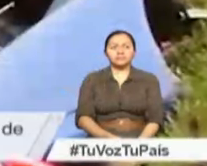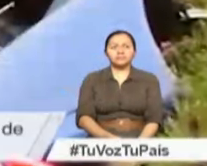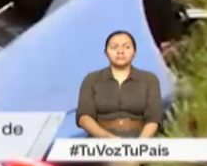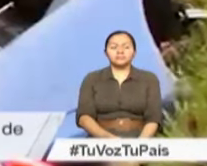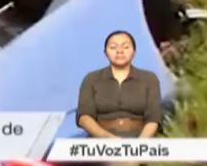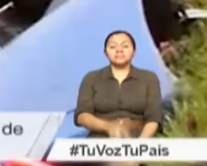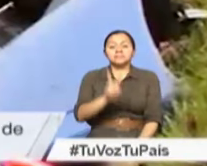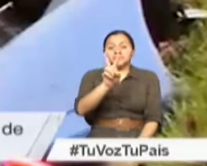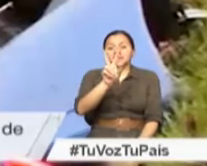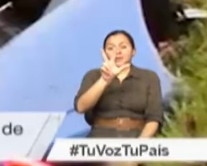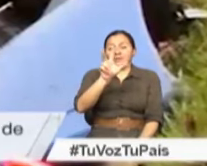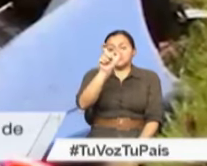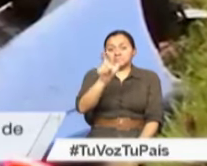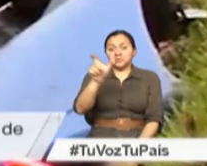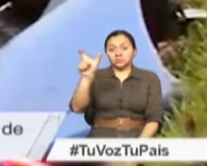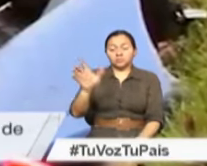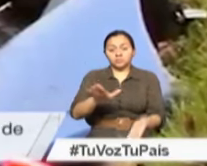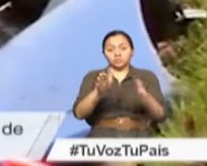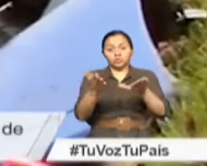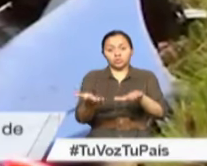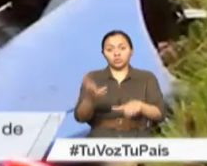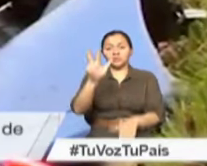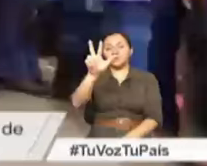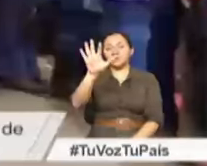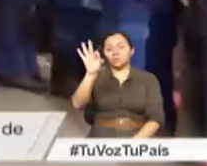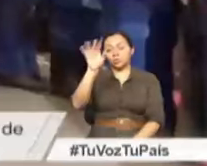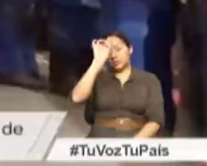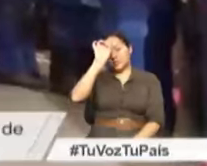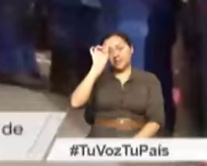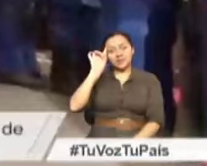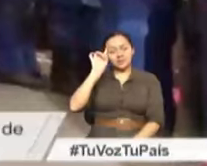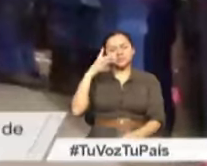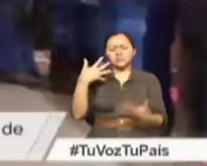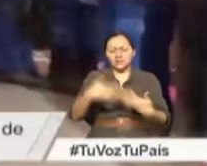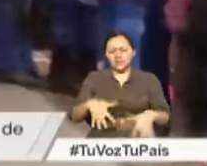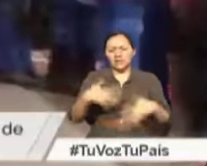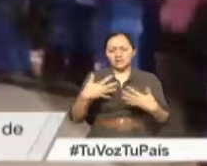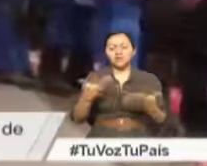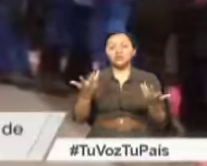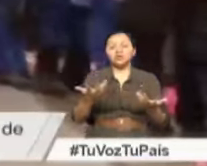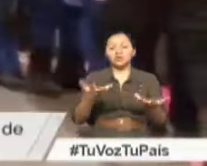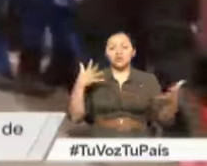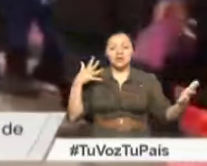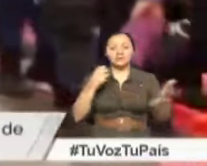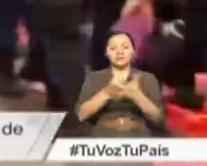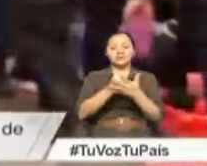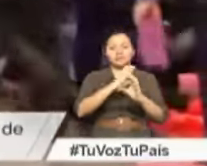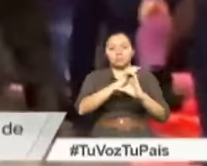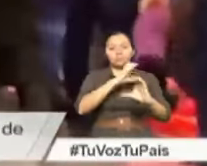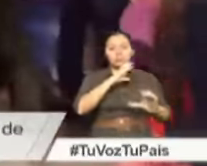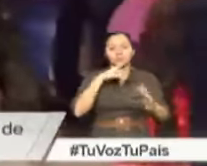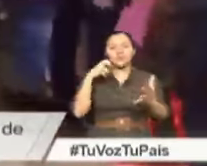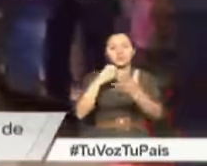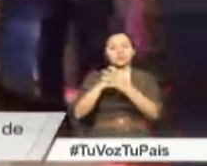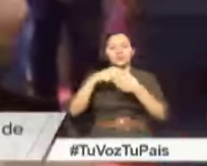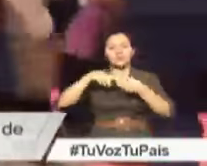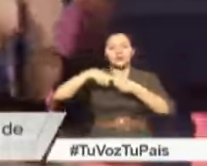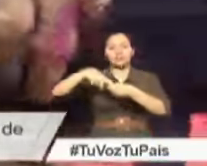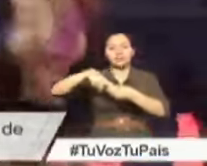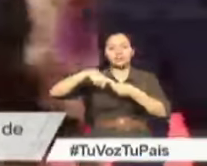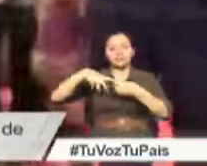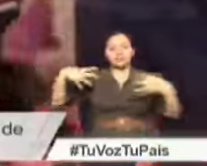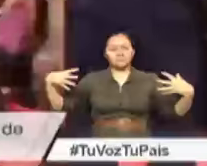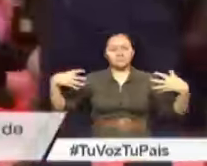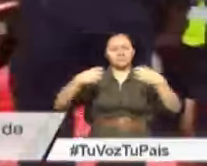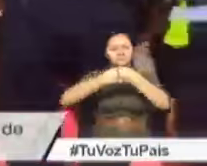Al menos 23 personas han muerto y unas 39 han resultado heridas, algunas de gravedad, en un accidente entre un autobús y un camión en